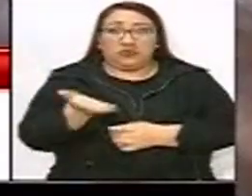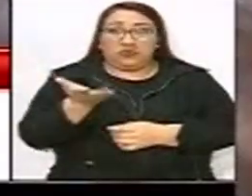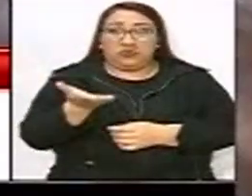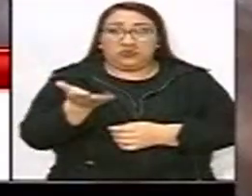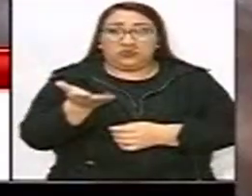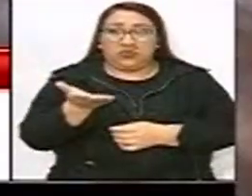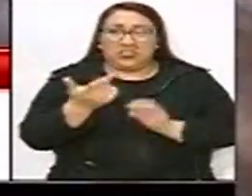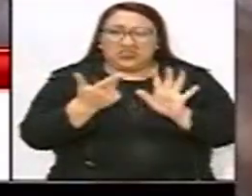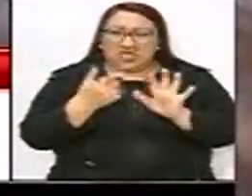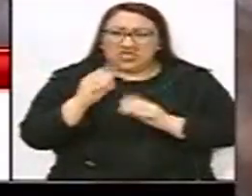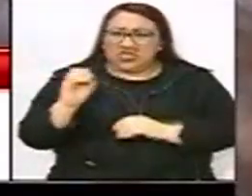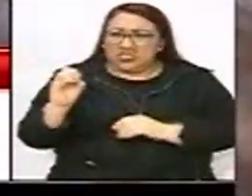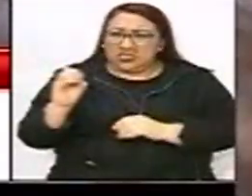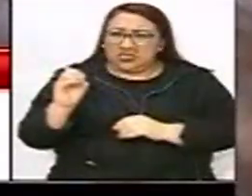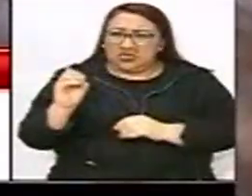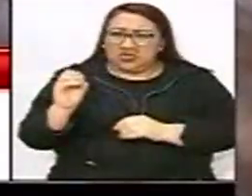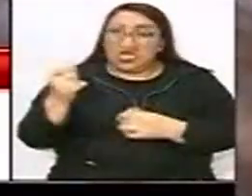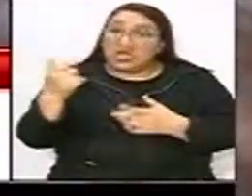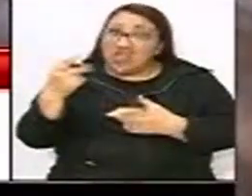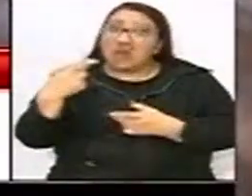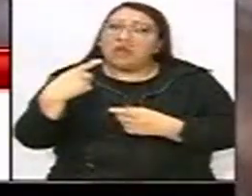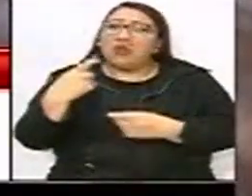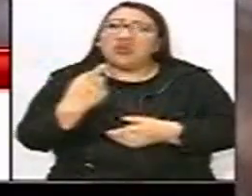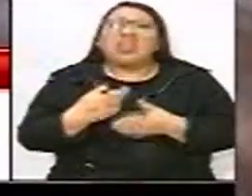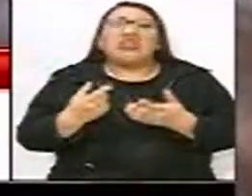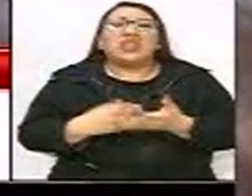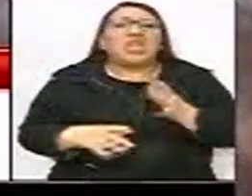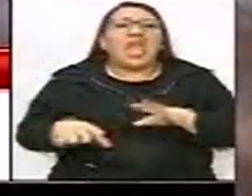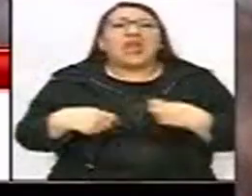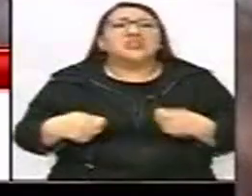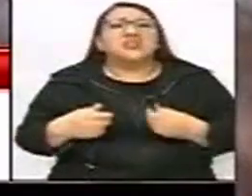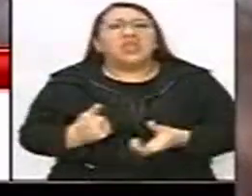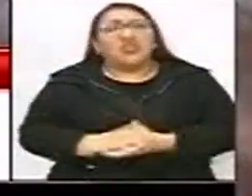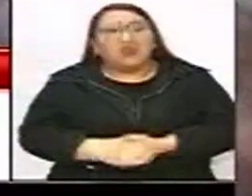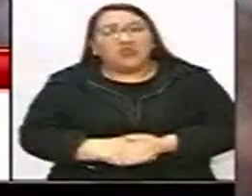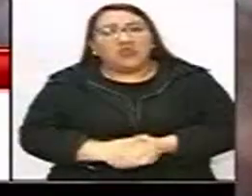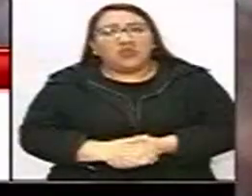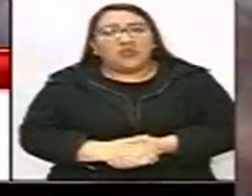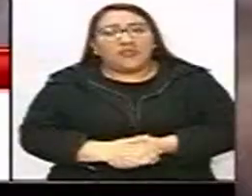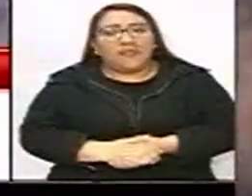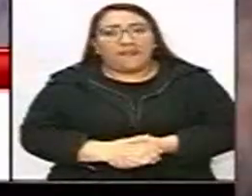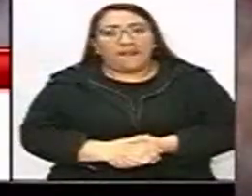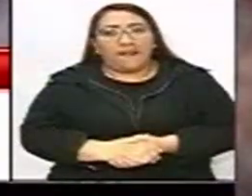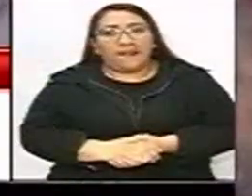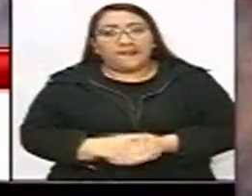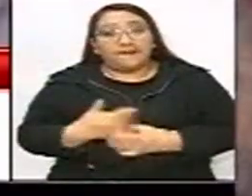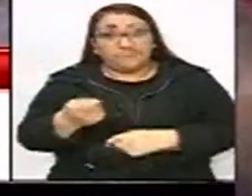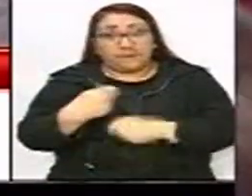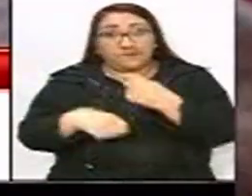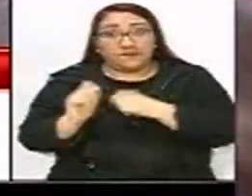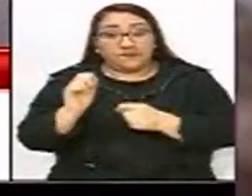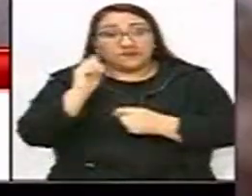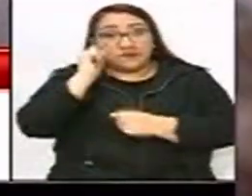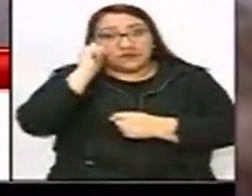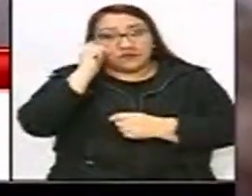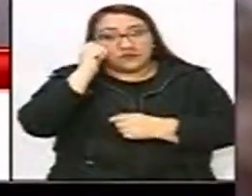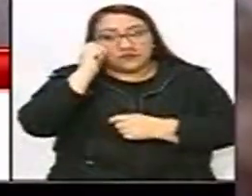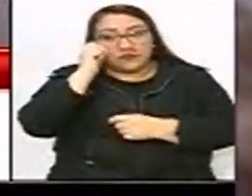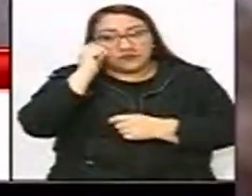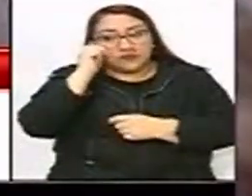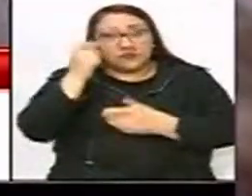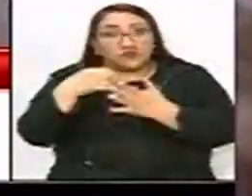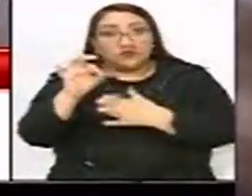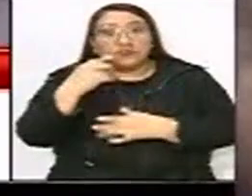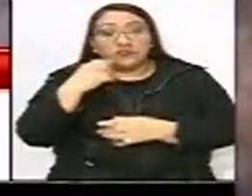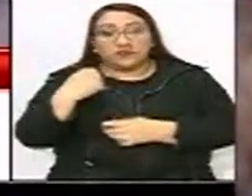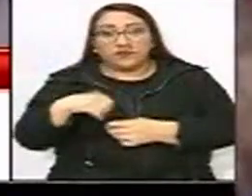a 700? ¿Han hecho auditoría de lo que se ha gastado? Y ya la han vendido con el visto bueno de